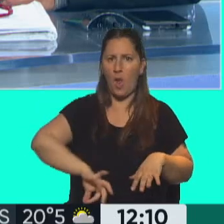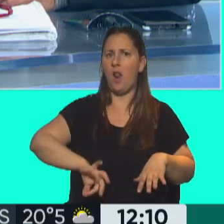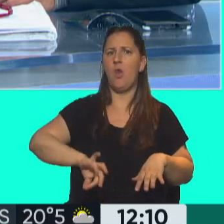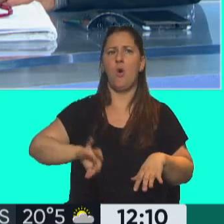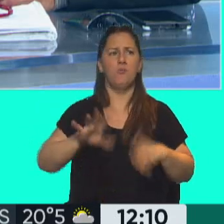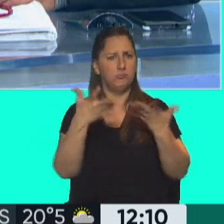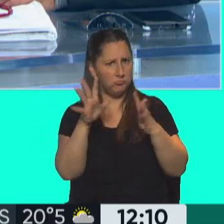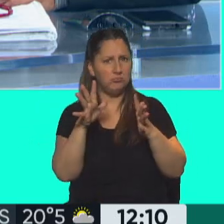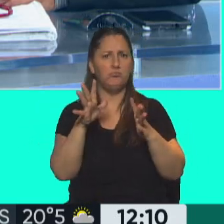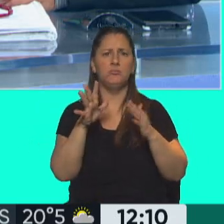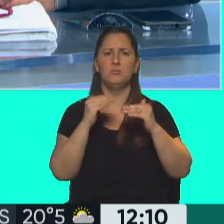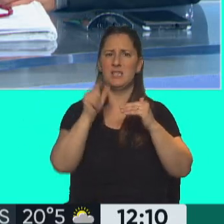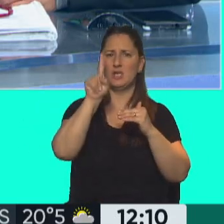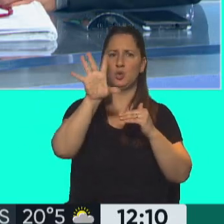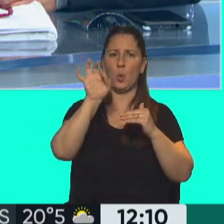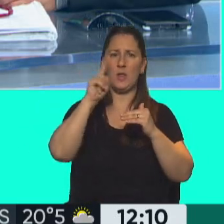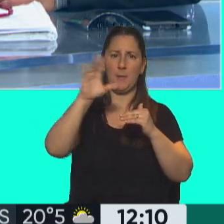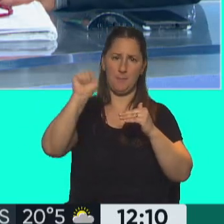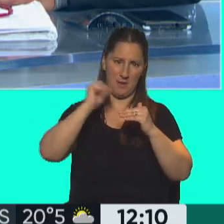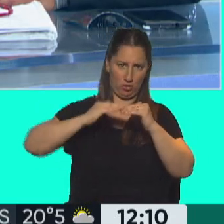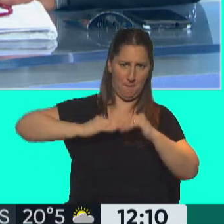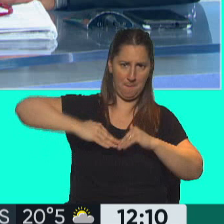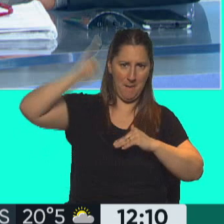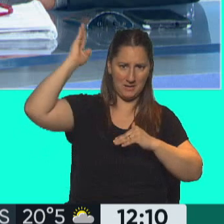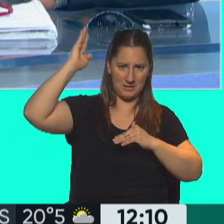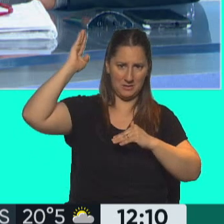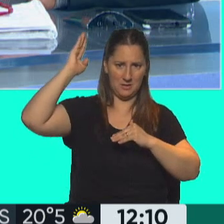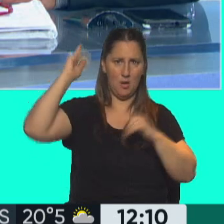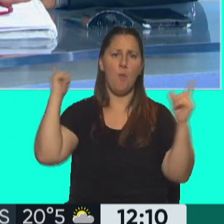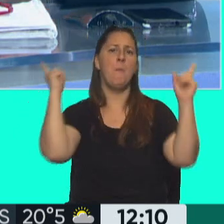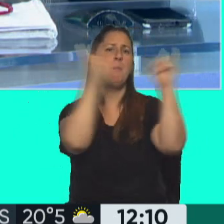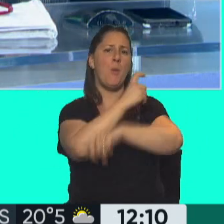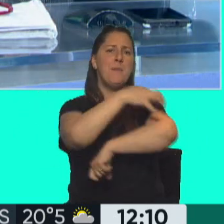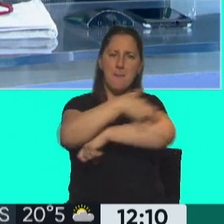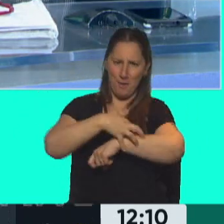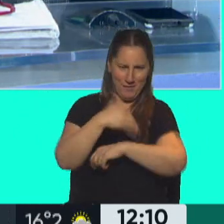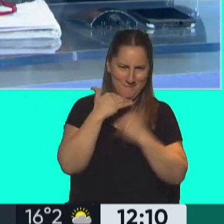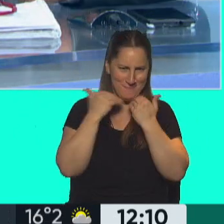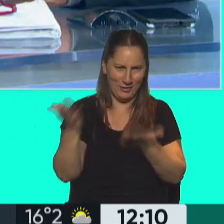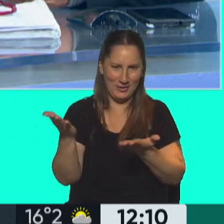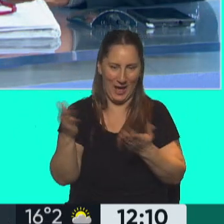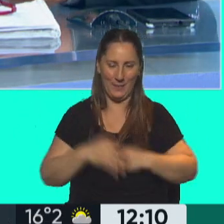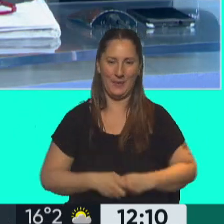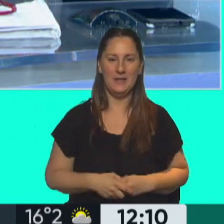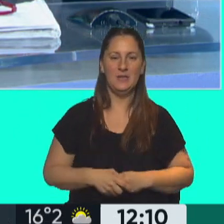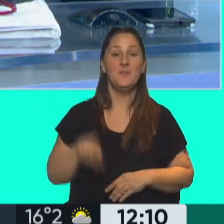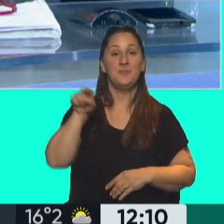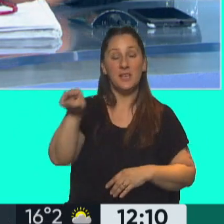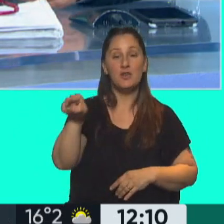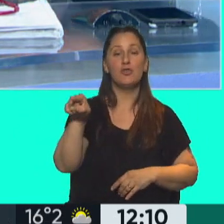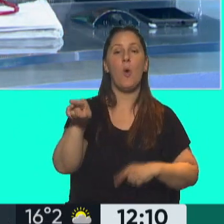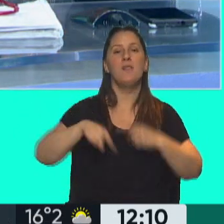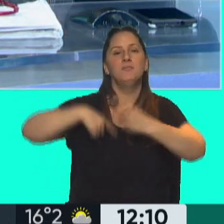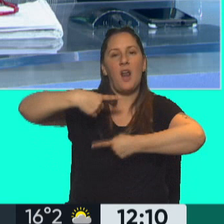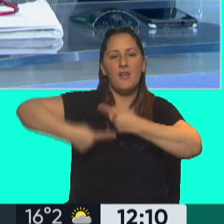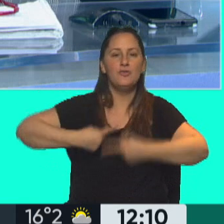y algunos muy por arriba de los 150.000 pesos, por ejemplo, están lejos del problema de la pobreza, que son los que mantienen inclusive lo que